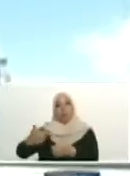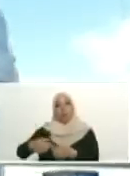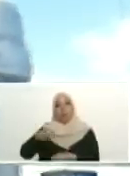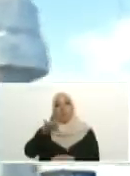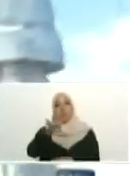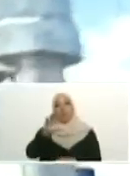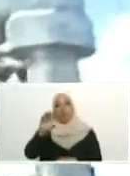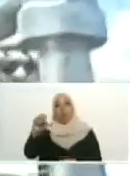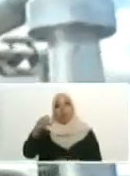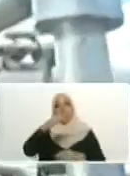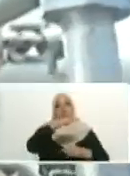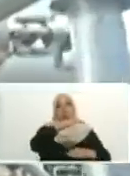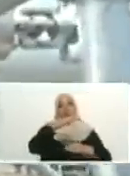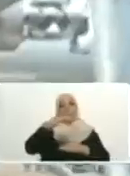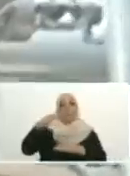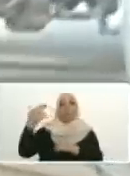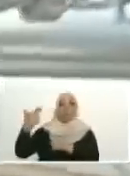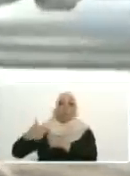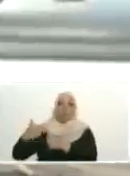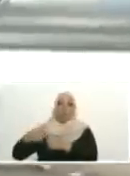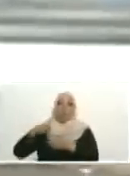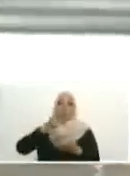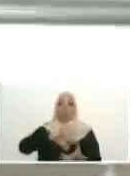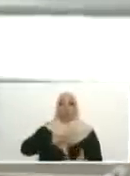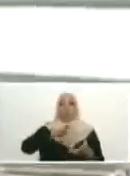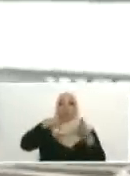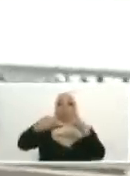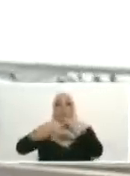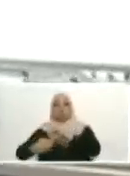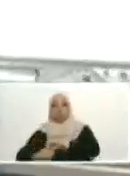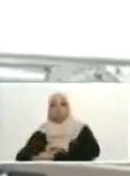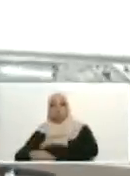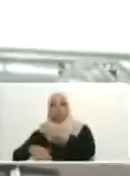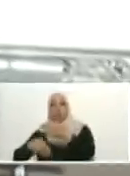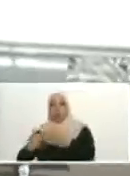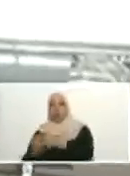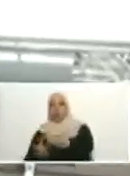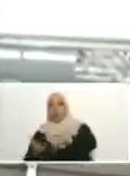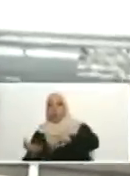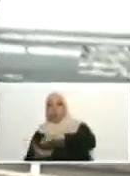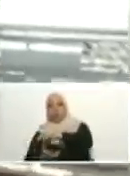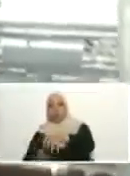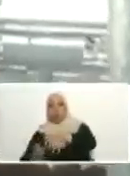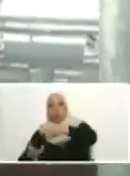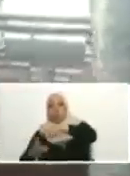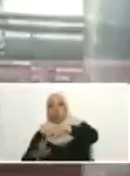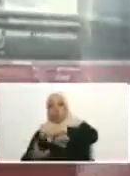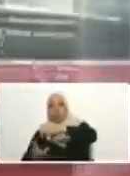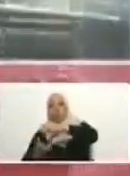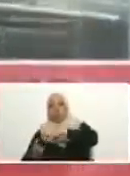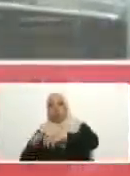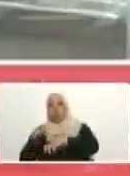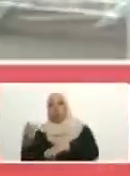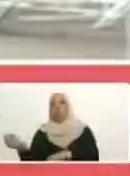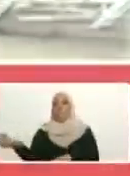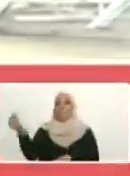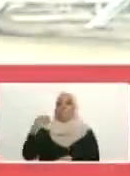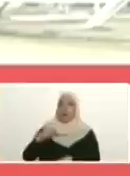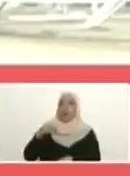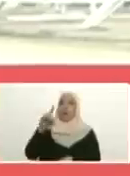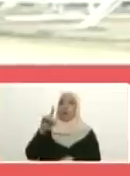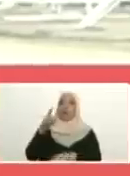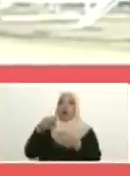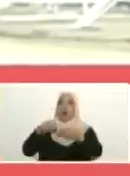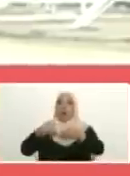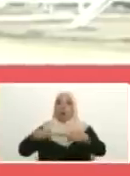pozos. Correcto. Para luego ser trasladada hasta la estación de bombeo. Adicional a eso, cuenta con un múltiple de